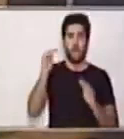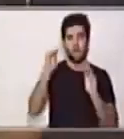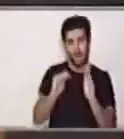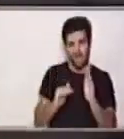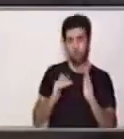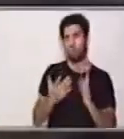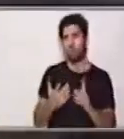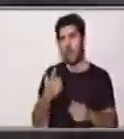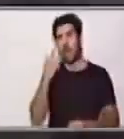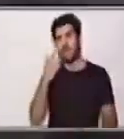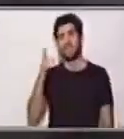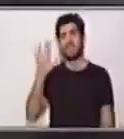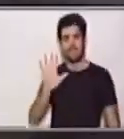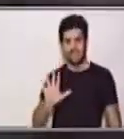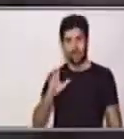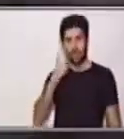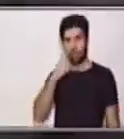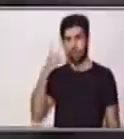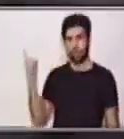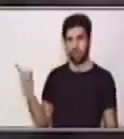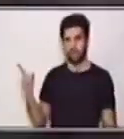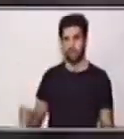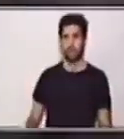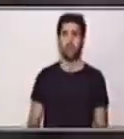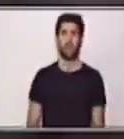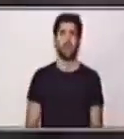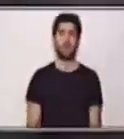sería 5.